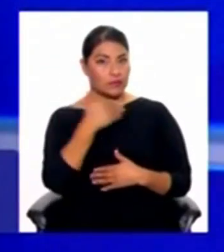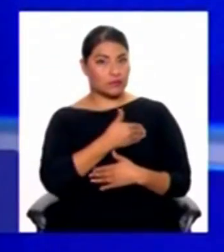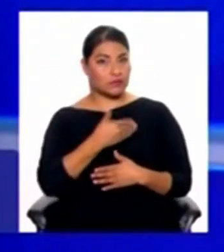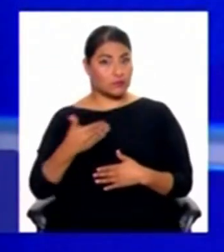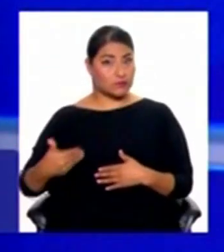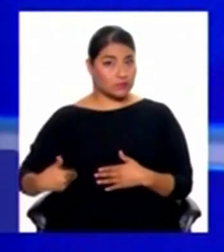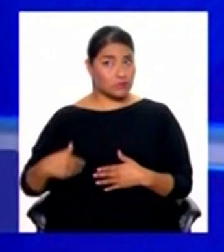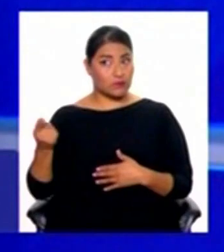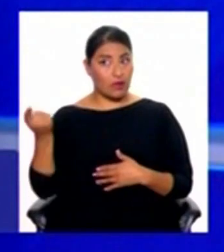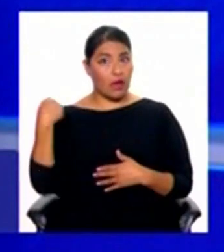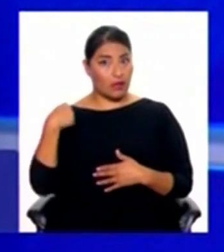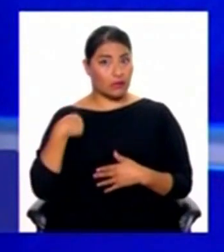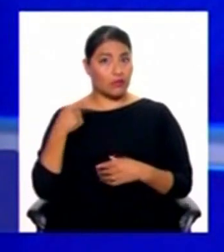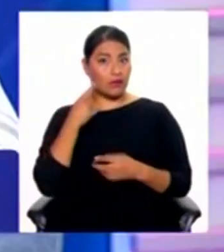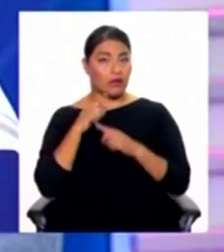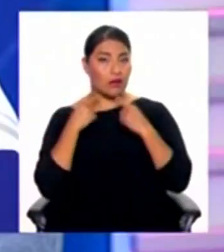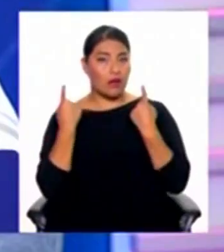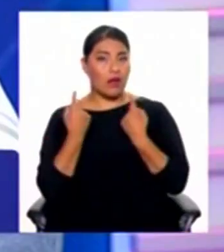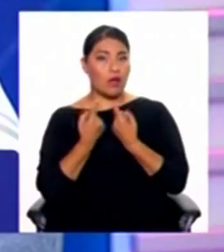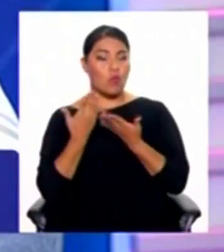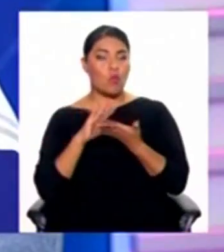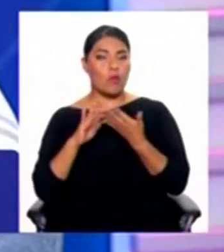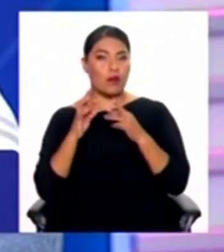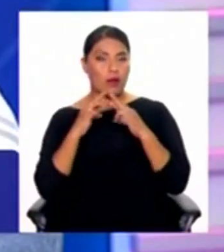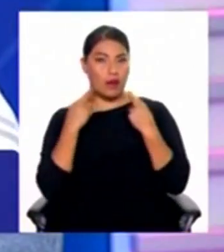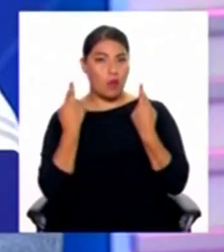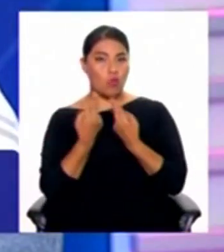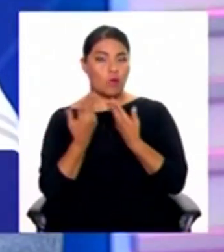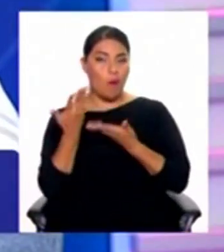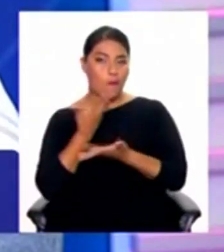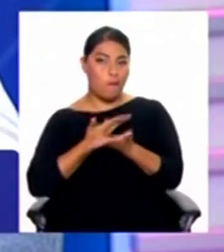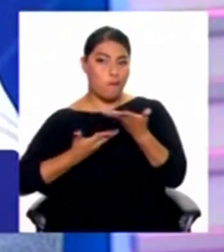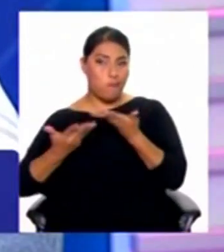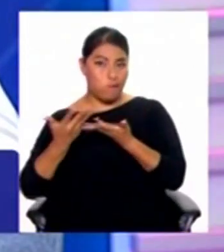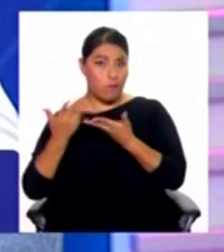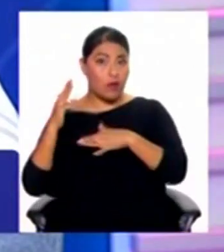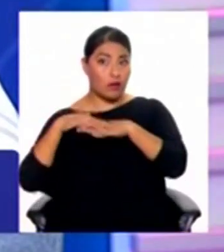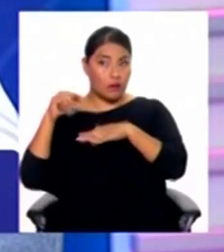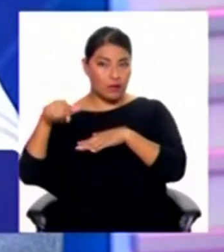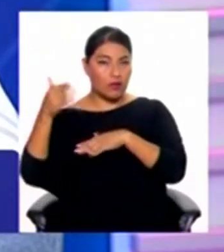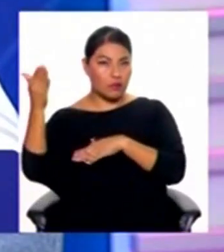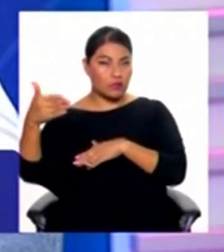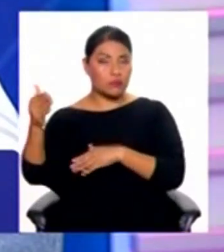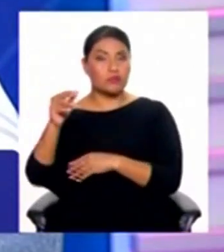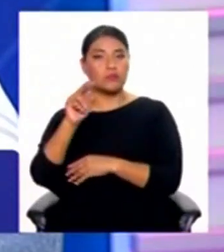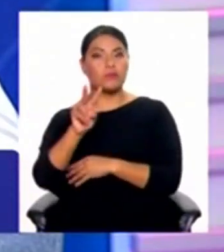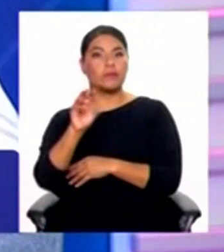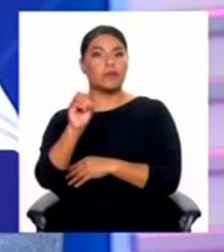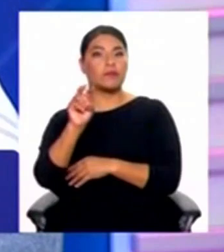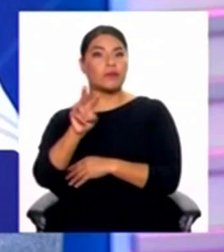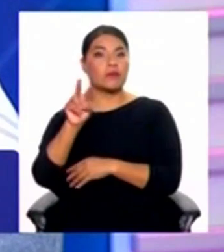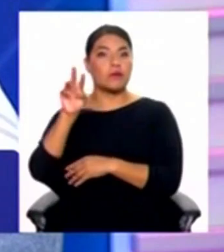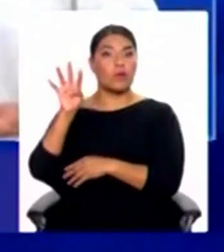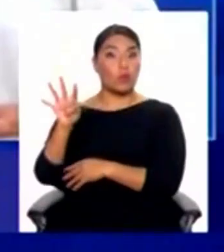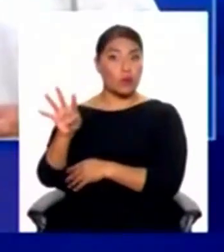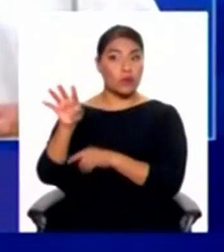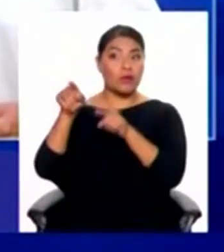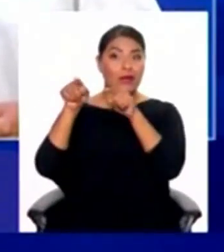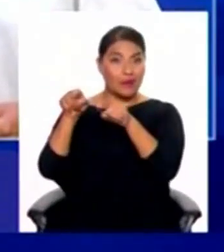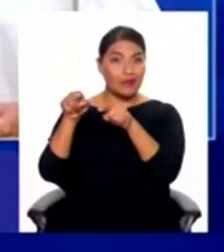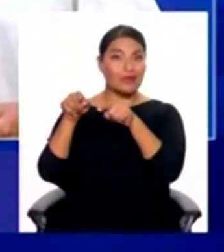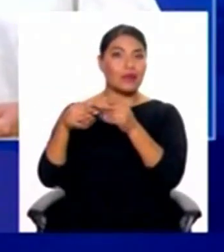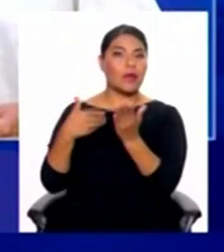muchas autoridades de regiones, ha anunciado que para el próximo año, para el 2024, el presupuesto va a estar